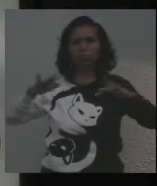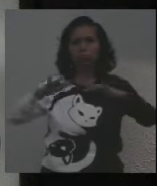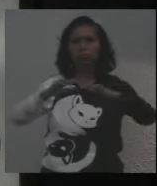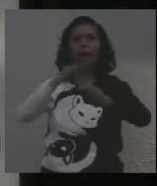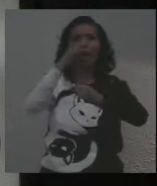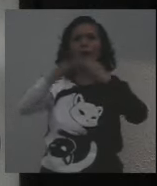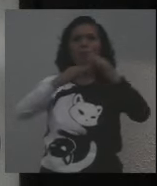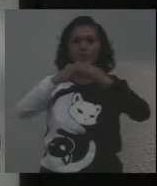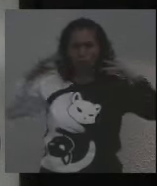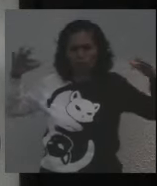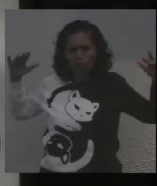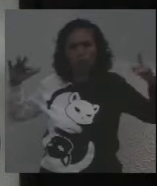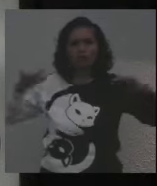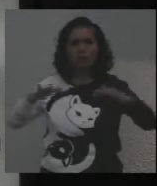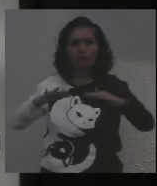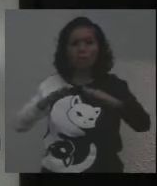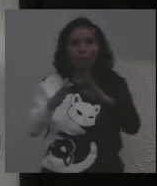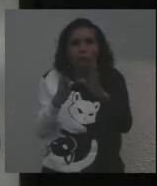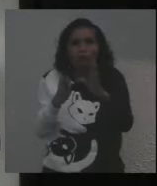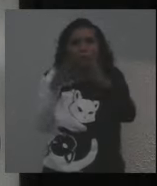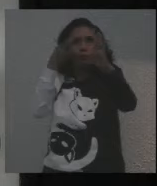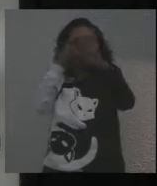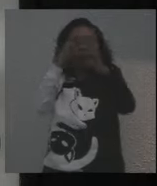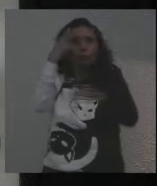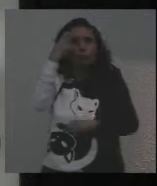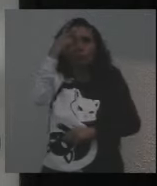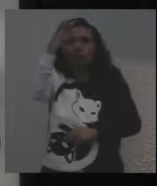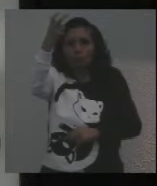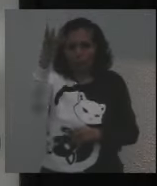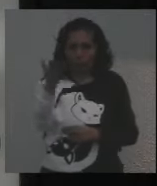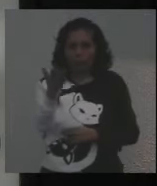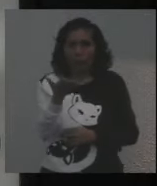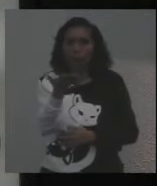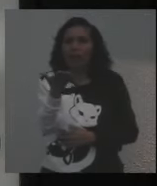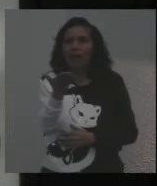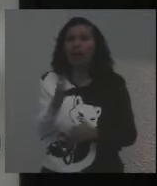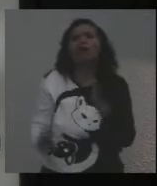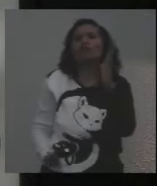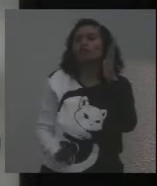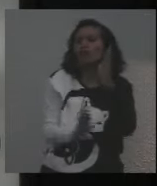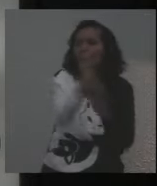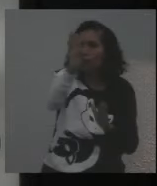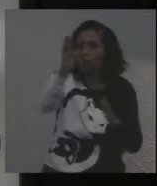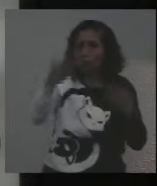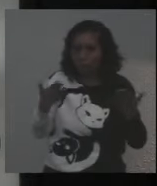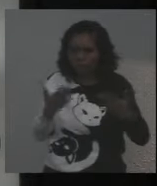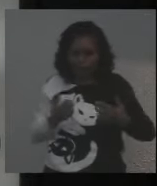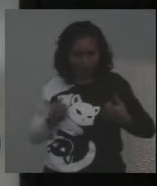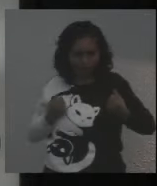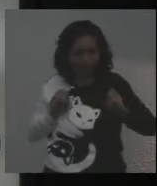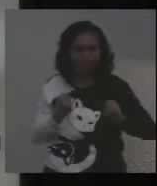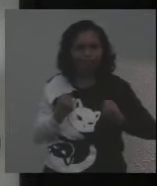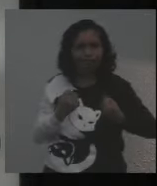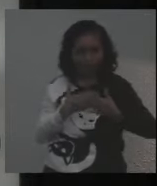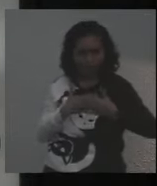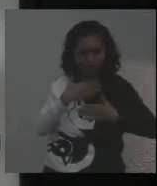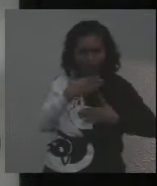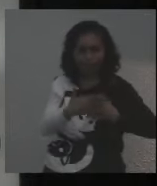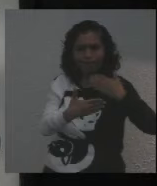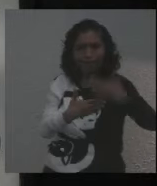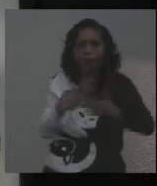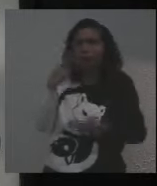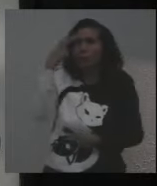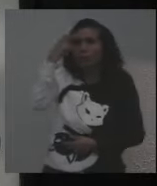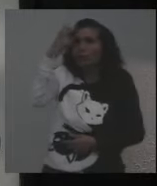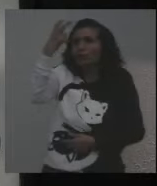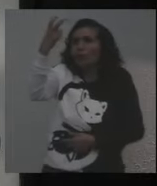entero movidos por un mismo deseo el deseo de Progreso empujados por la fuerza y por esa ilusión de